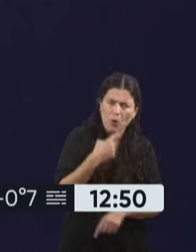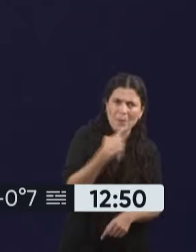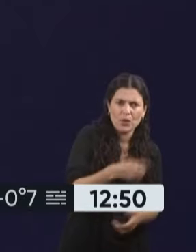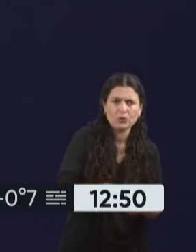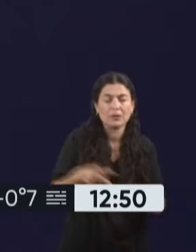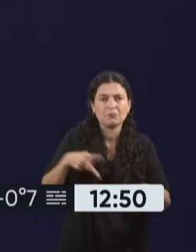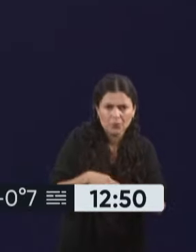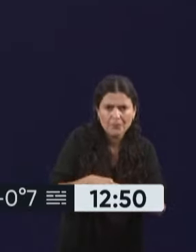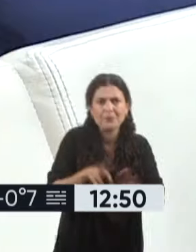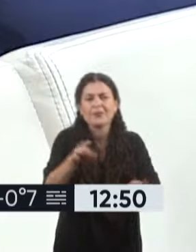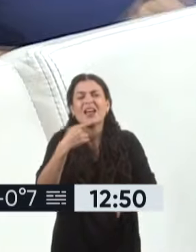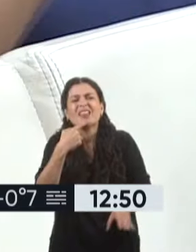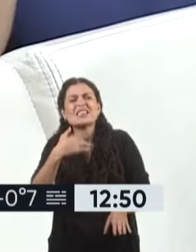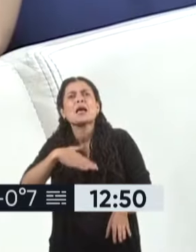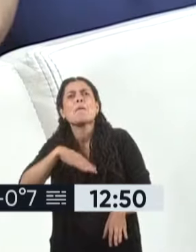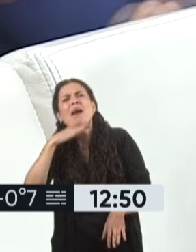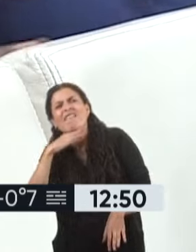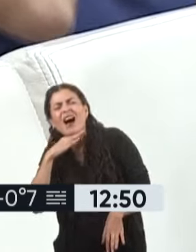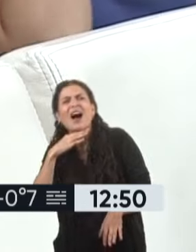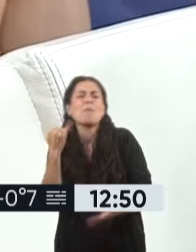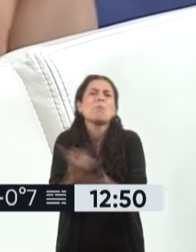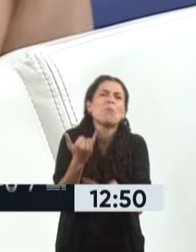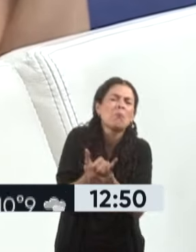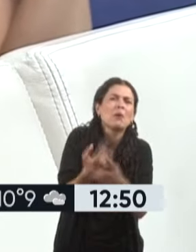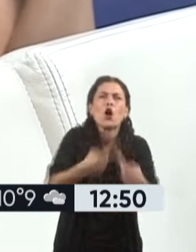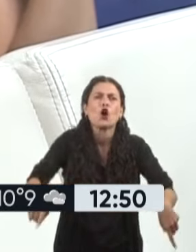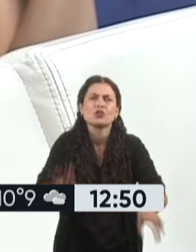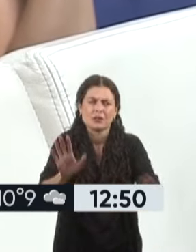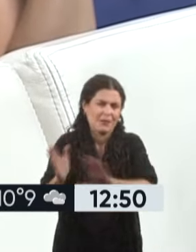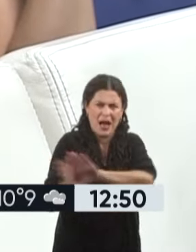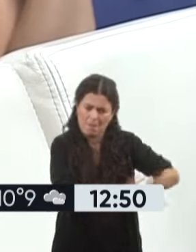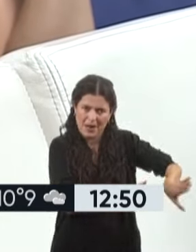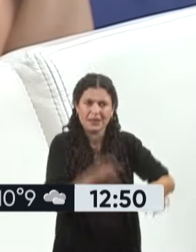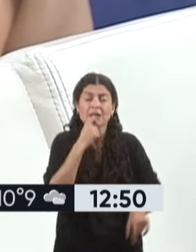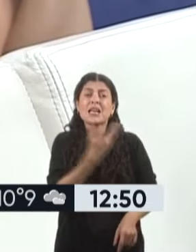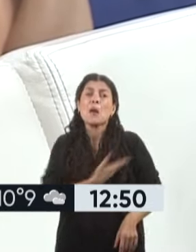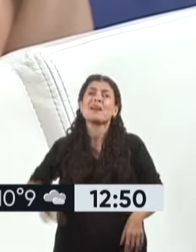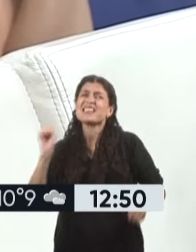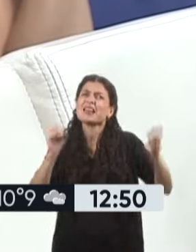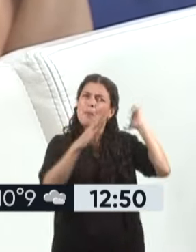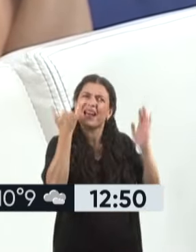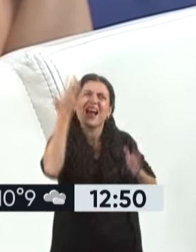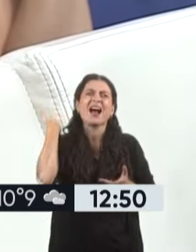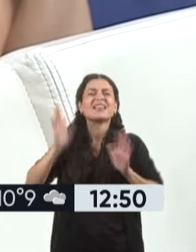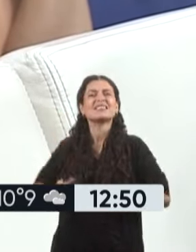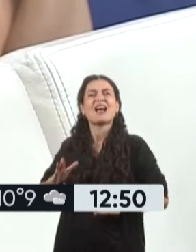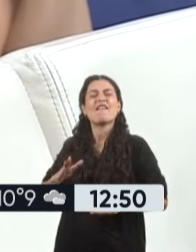no estupidez esa parte. Sí, el presidente ya tuvo antecedentes de apoyar proyectos